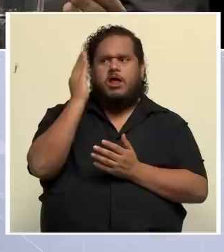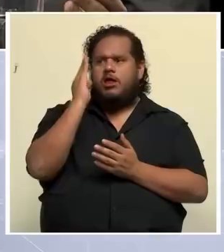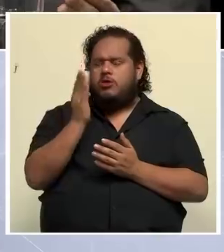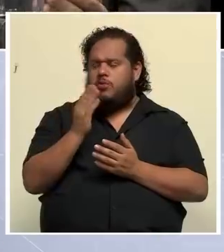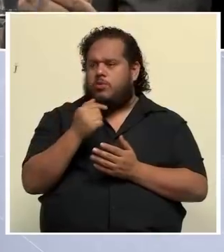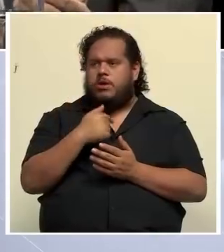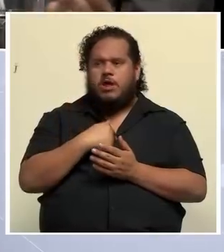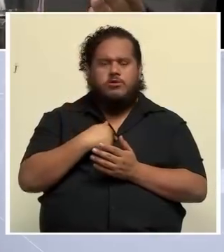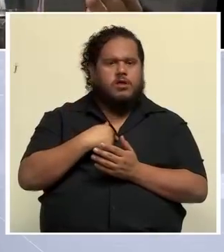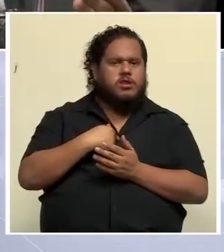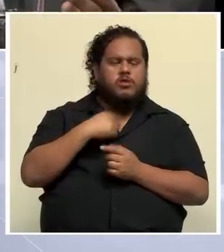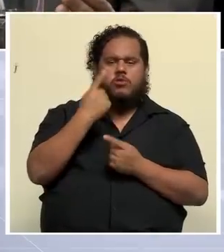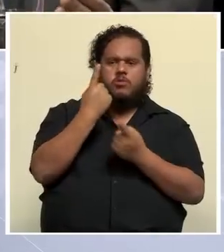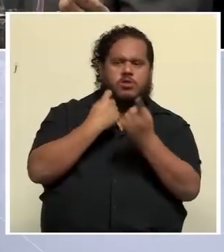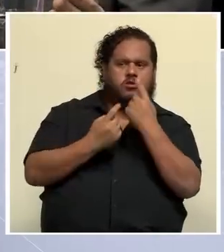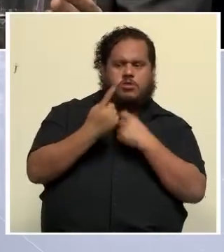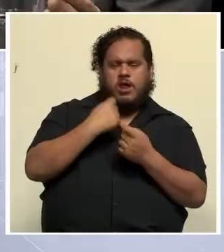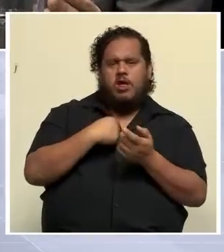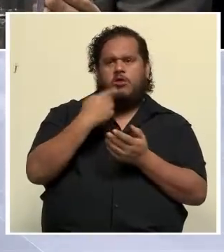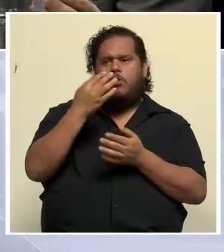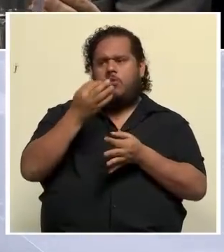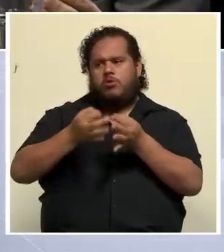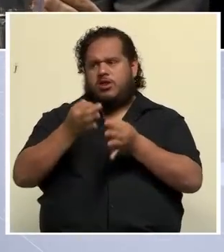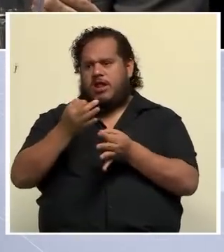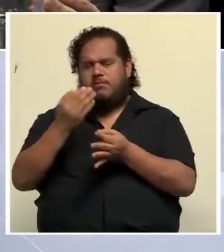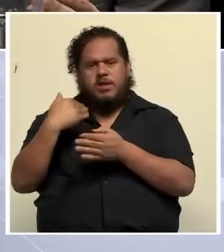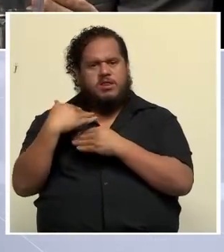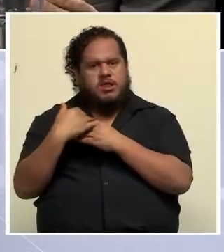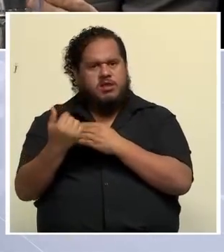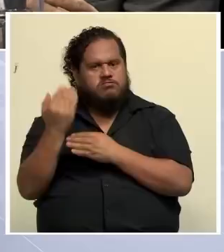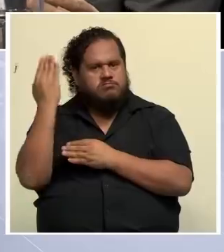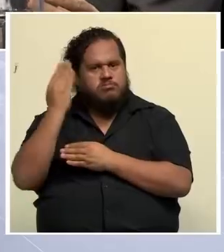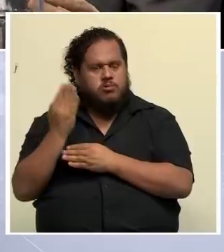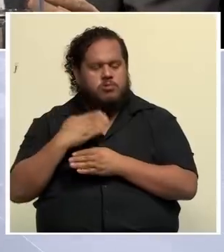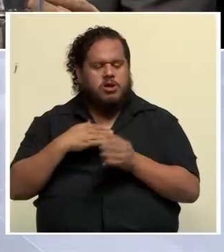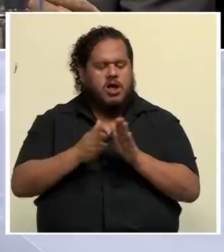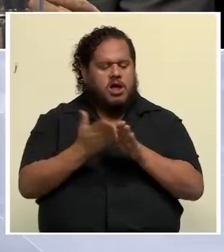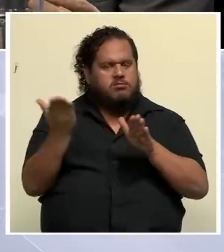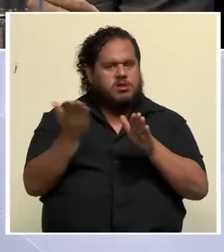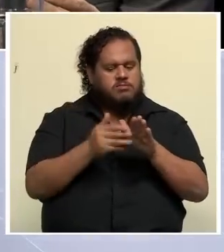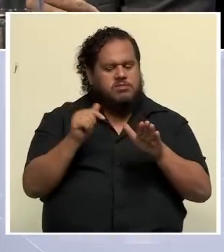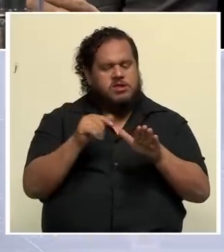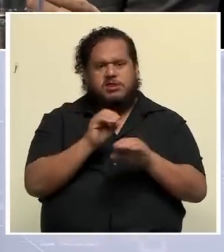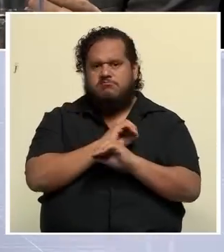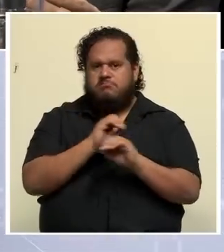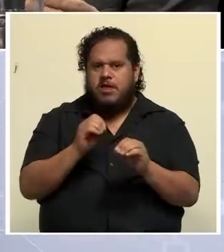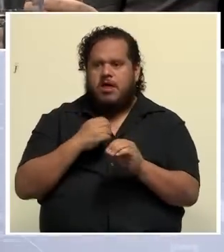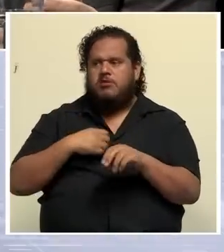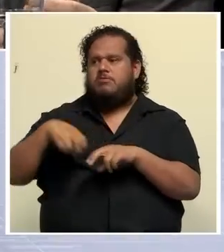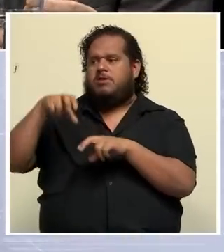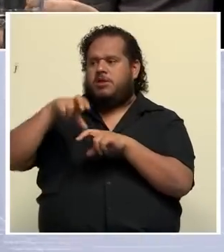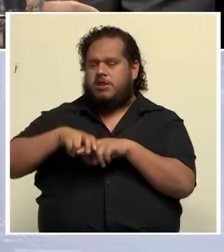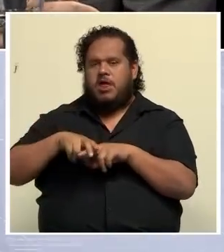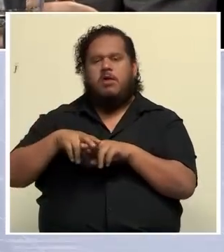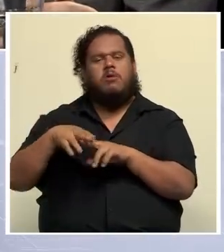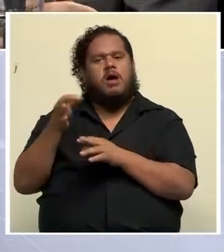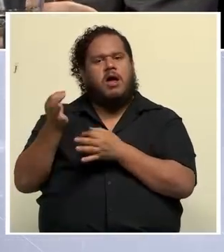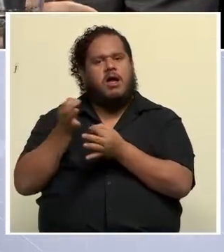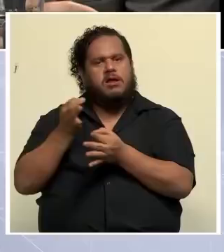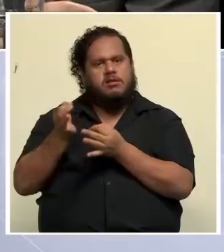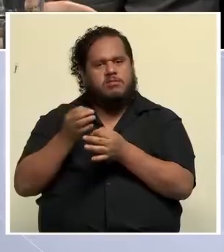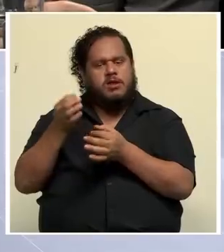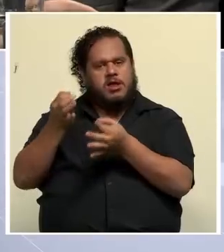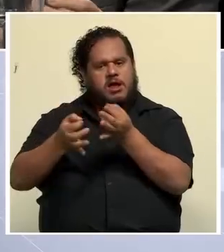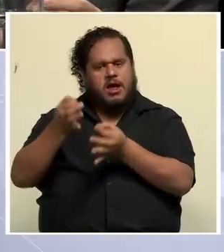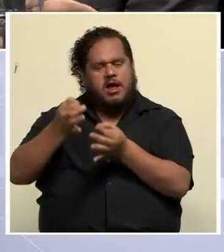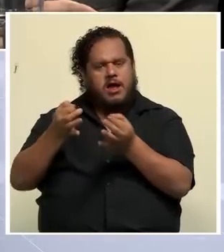he sido cuestionado judicialmente, nunca me abrieron un expediente, nunca he tenido que sentarme en un banquillo de